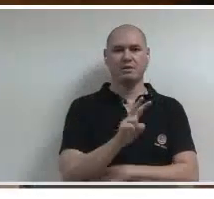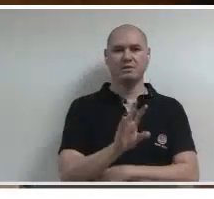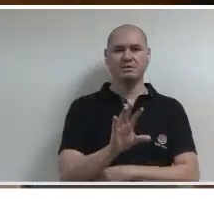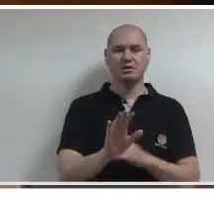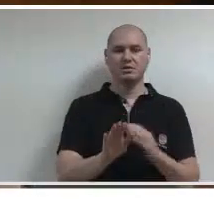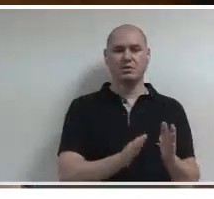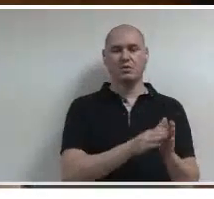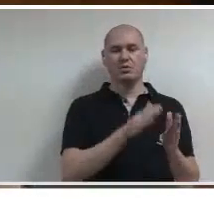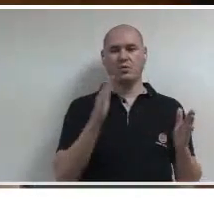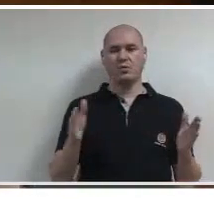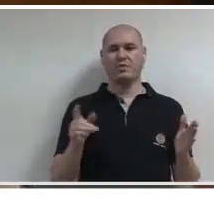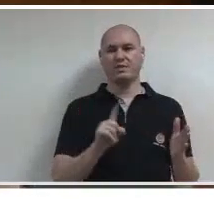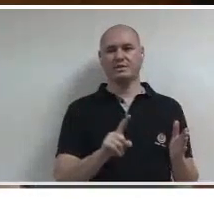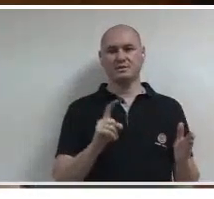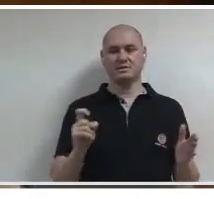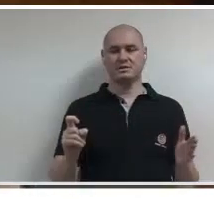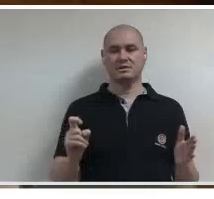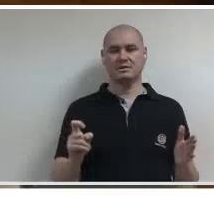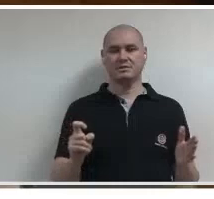Secretaria Fiscal